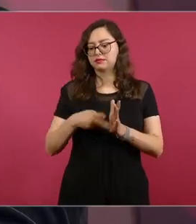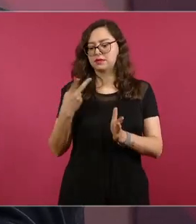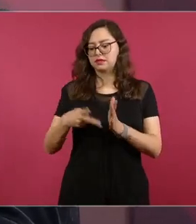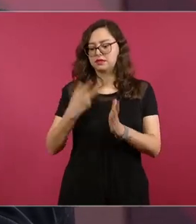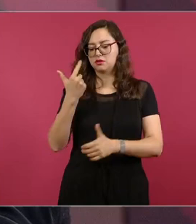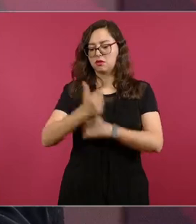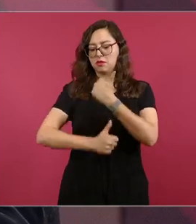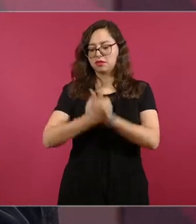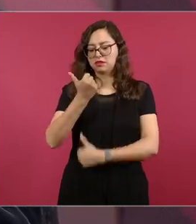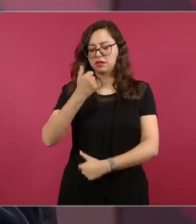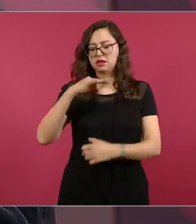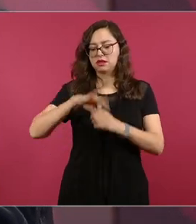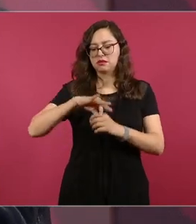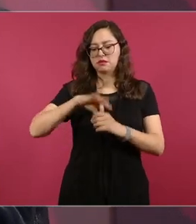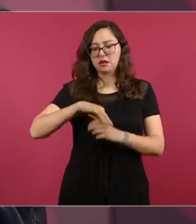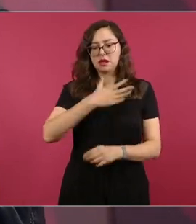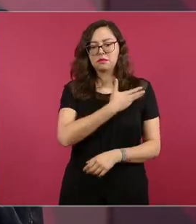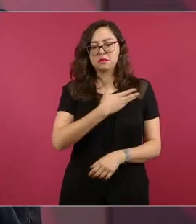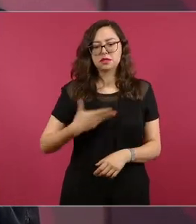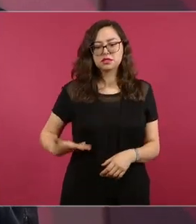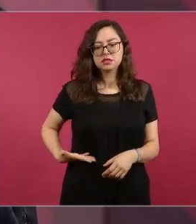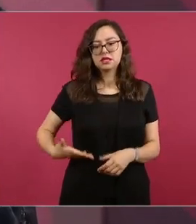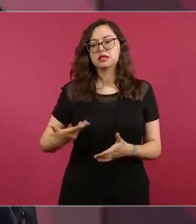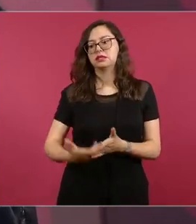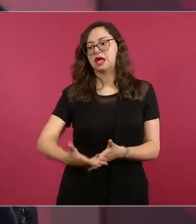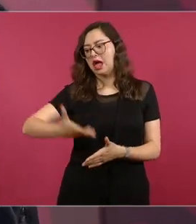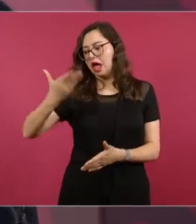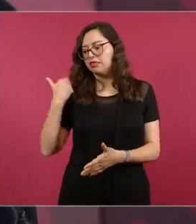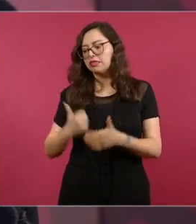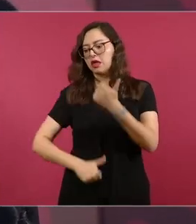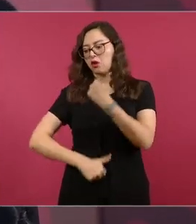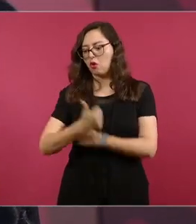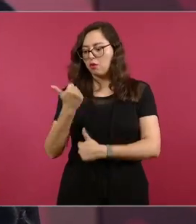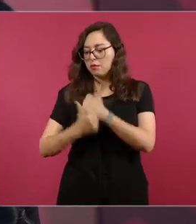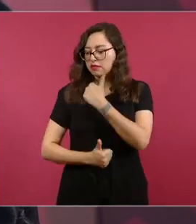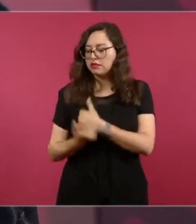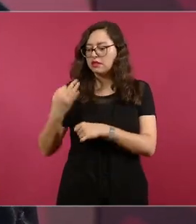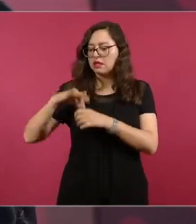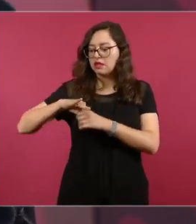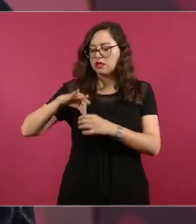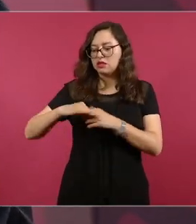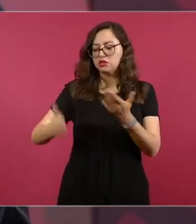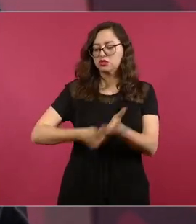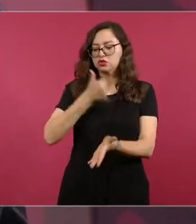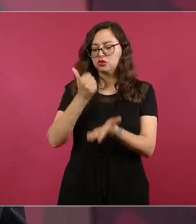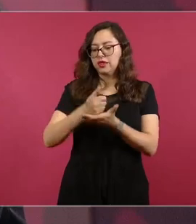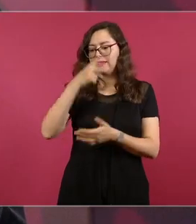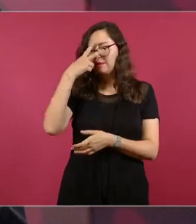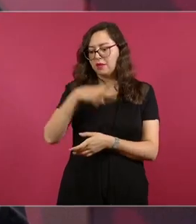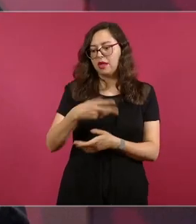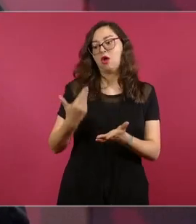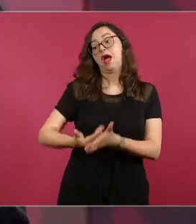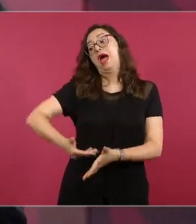en la Ciudad de México, dos en Tabasco, imagínense,